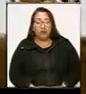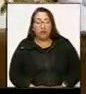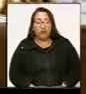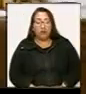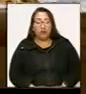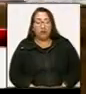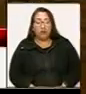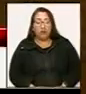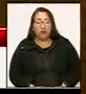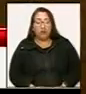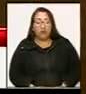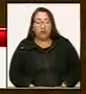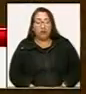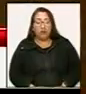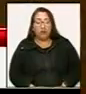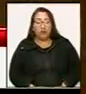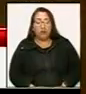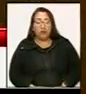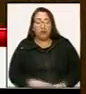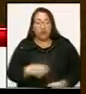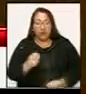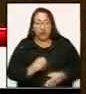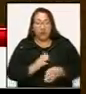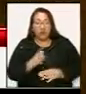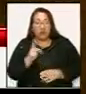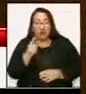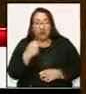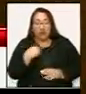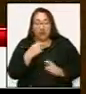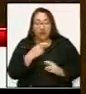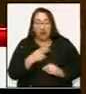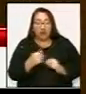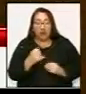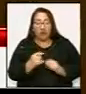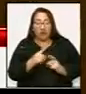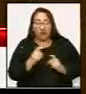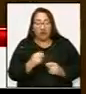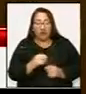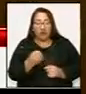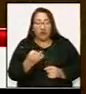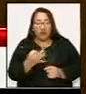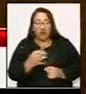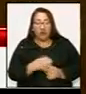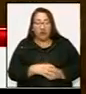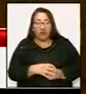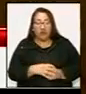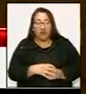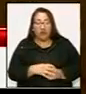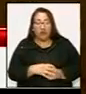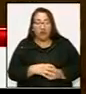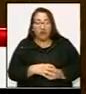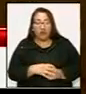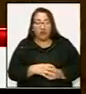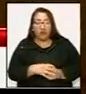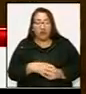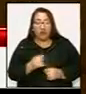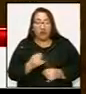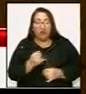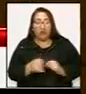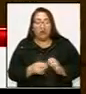Solamente permítame, presidente, para responder esta última pregunta, ¿cuántos? El propio proyecto de